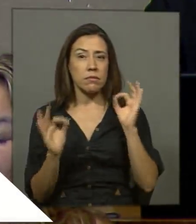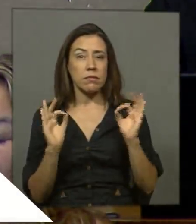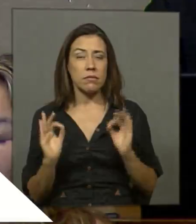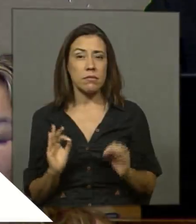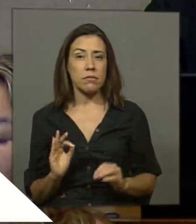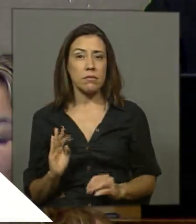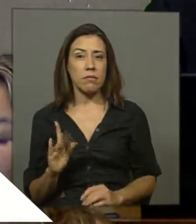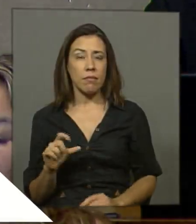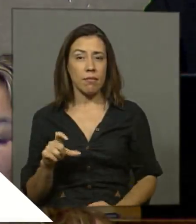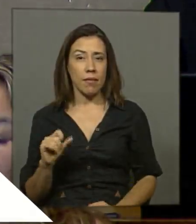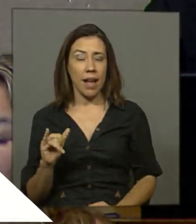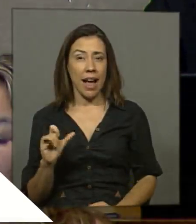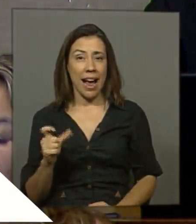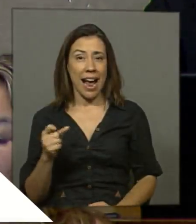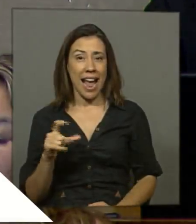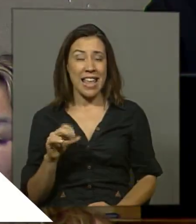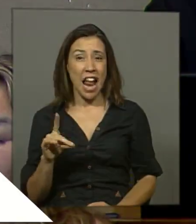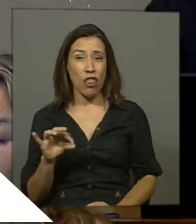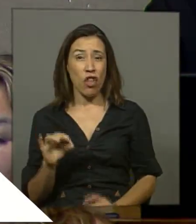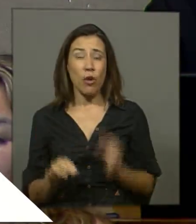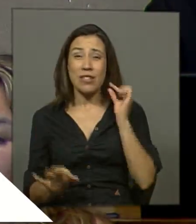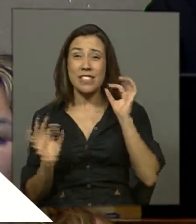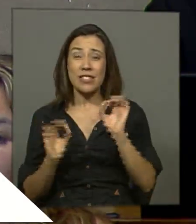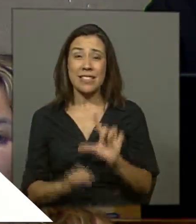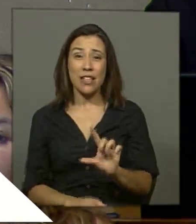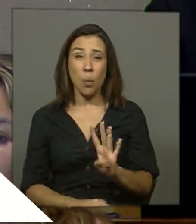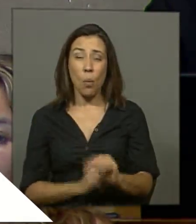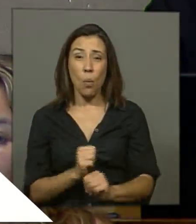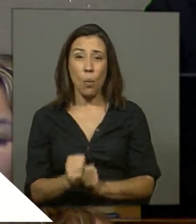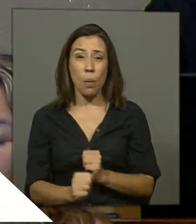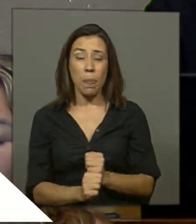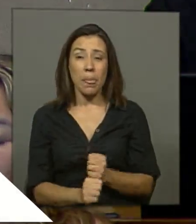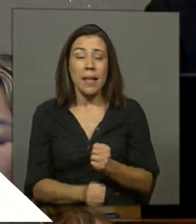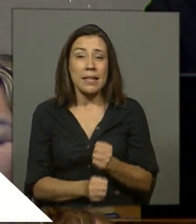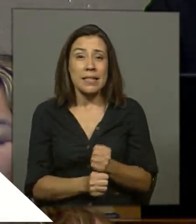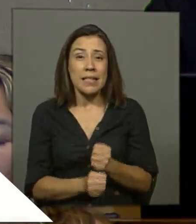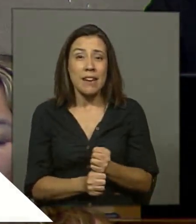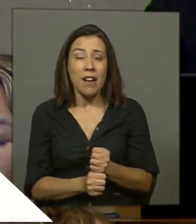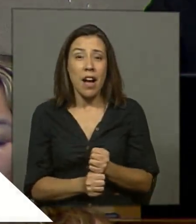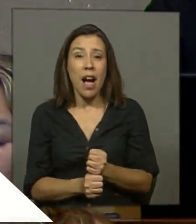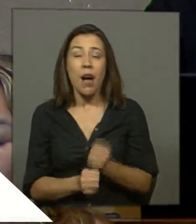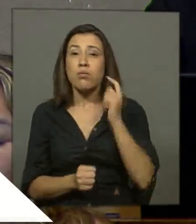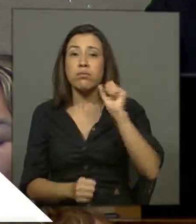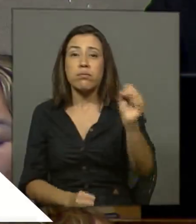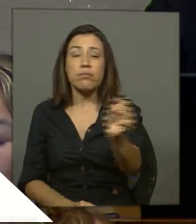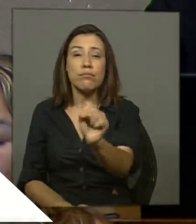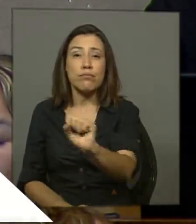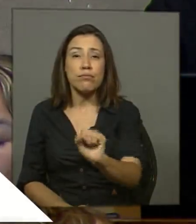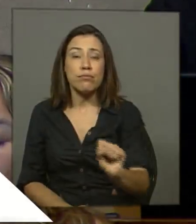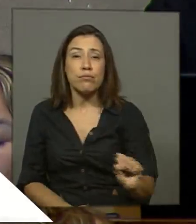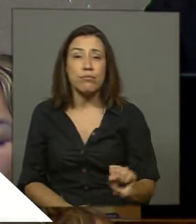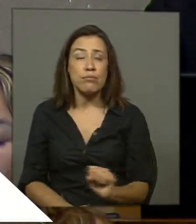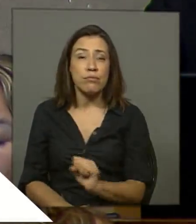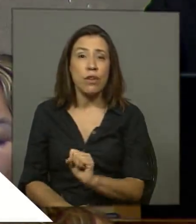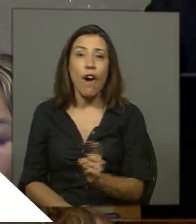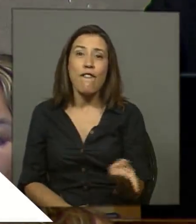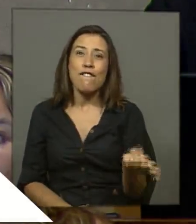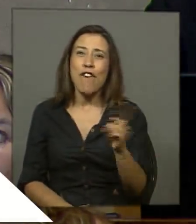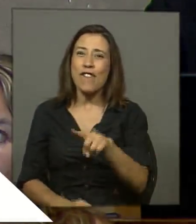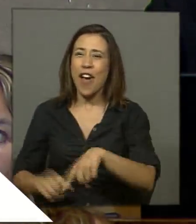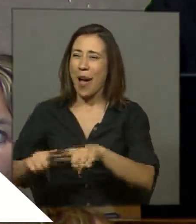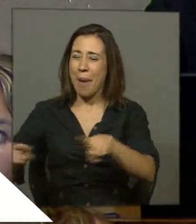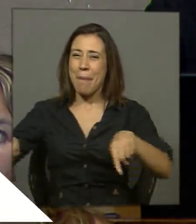Blanca Gallardo una señora de 74 años que trabajaba como asesora de hogar del hogar volvió a su